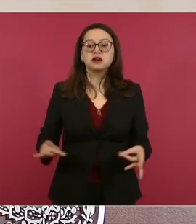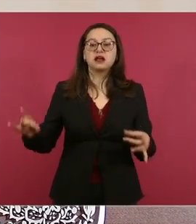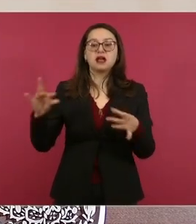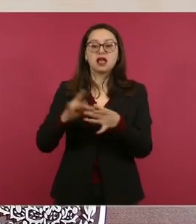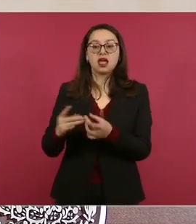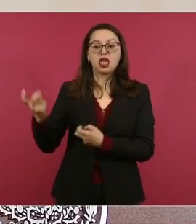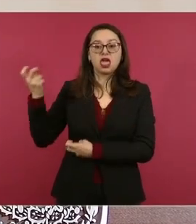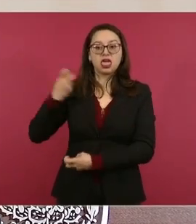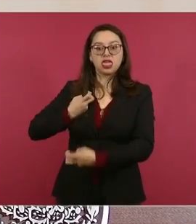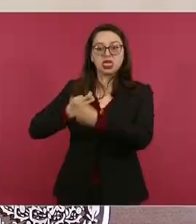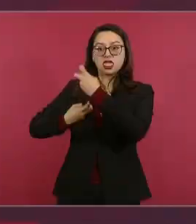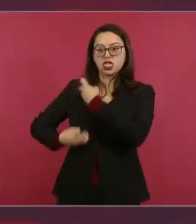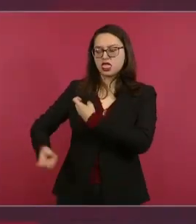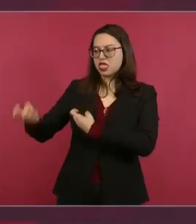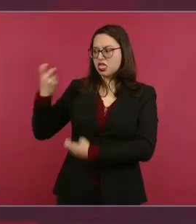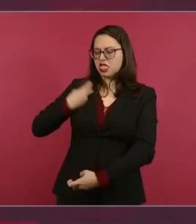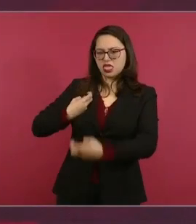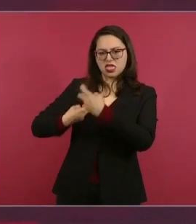Nada más estoy pidiendo